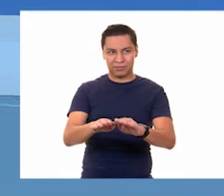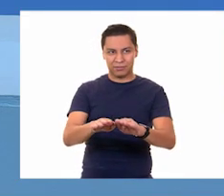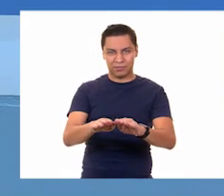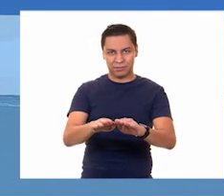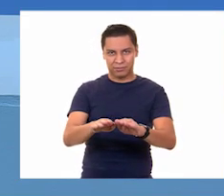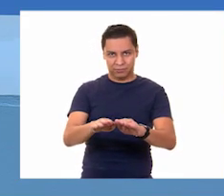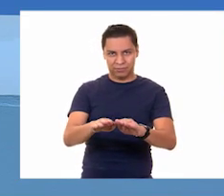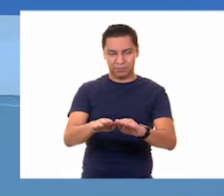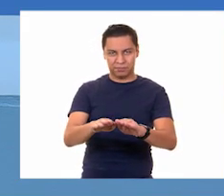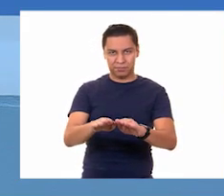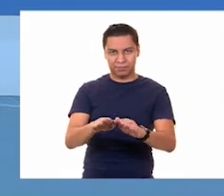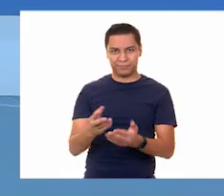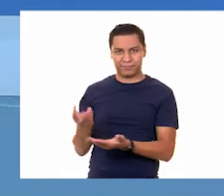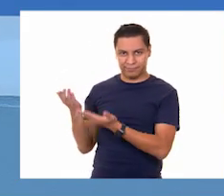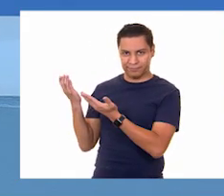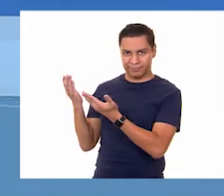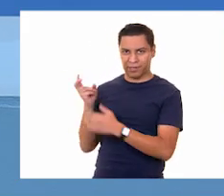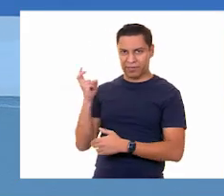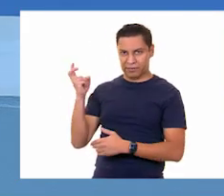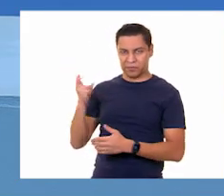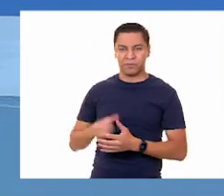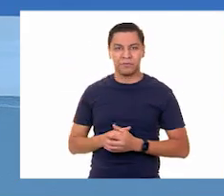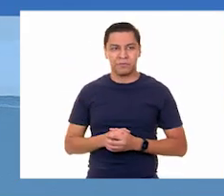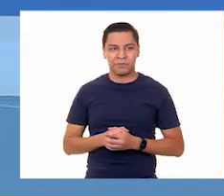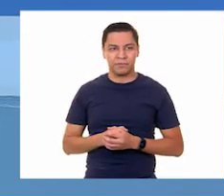encima. Ya. Muy bien.